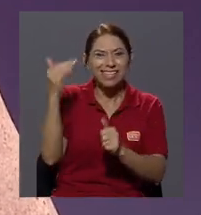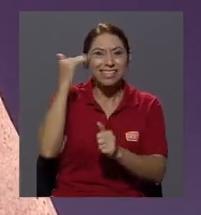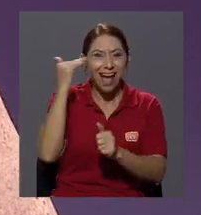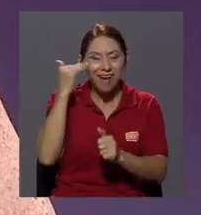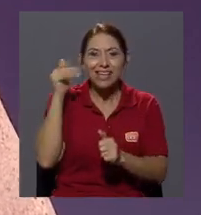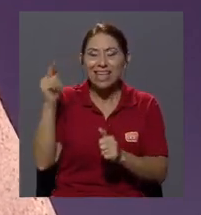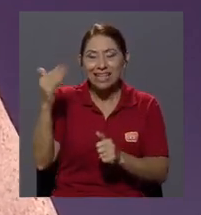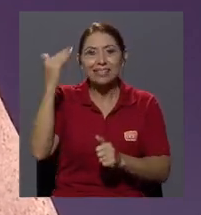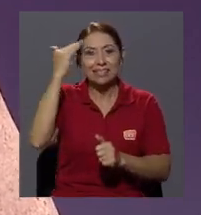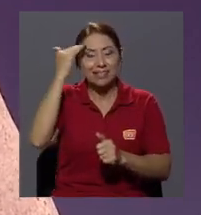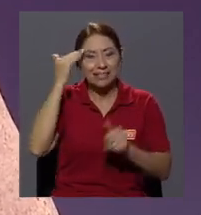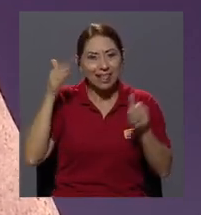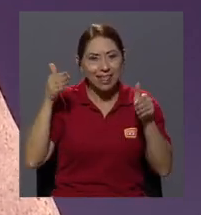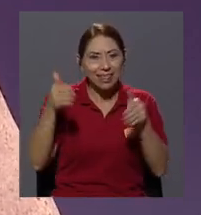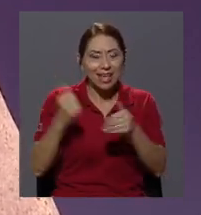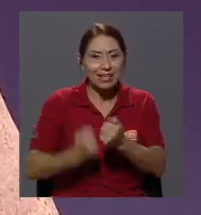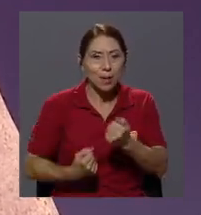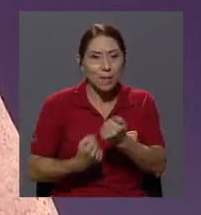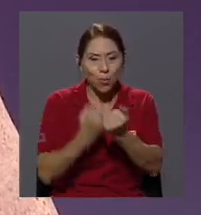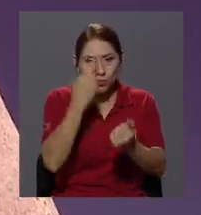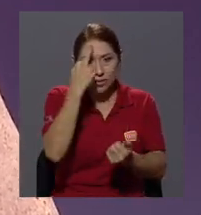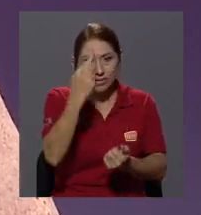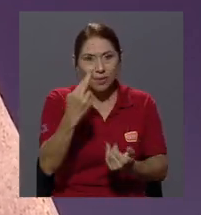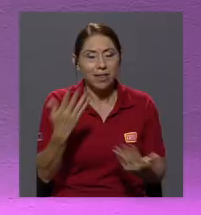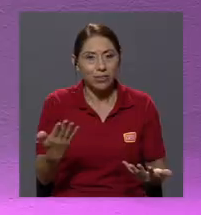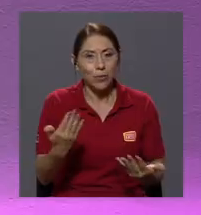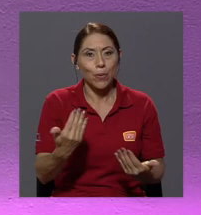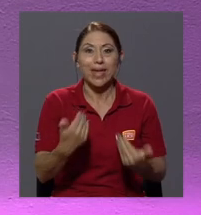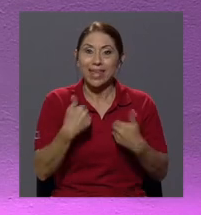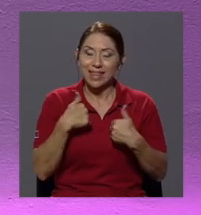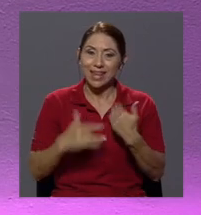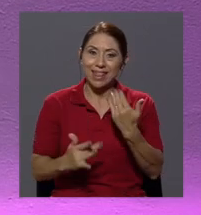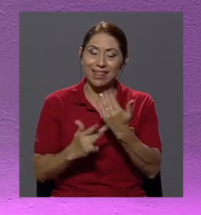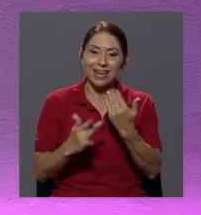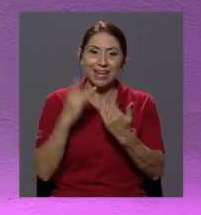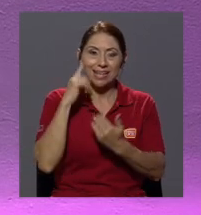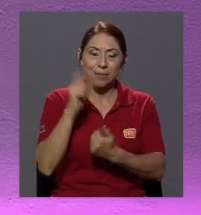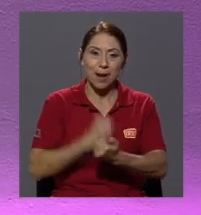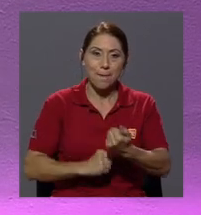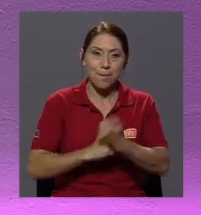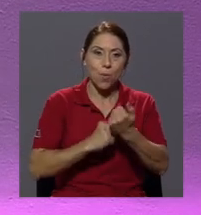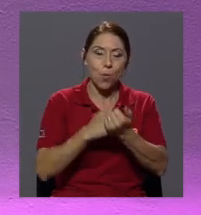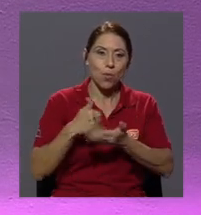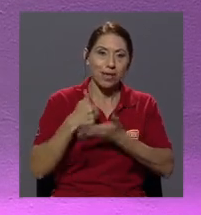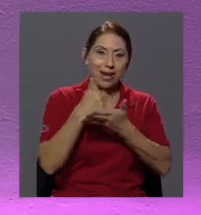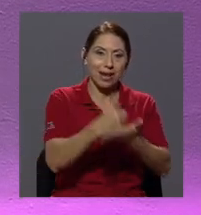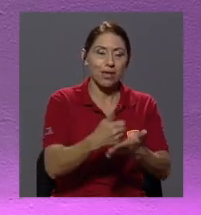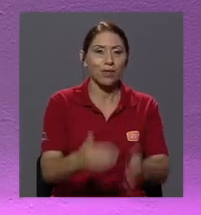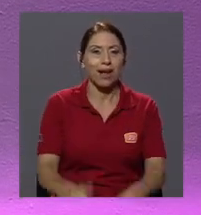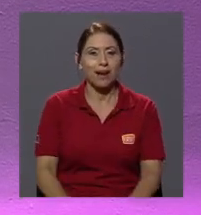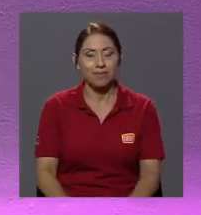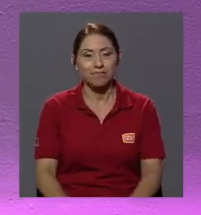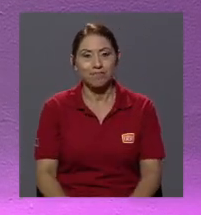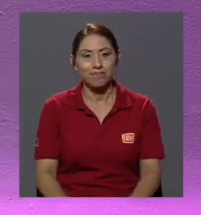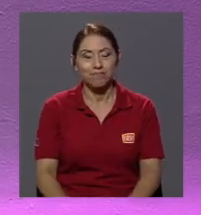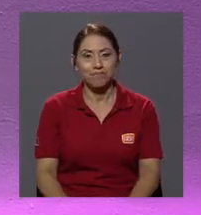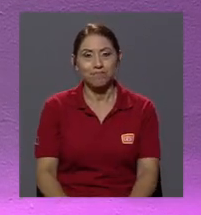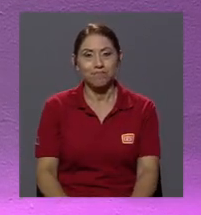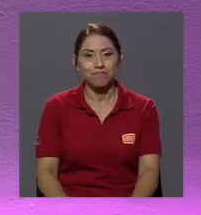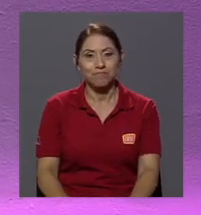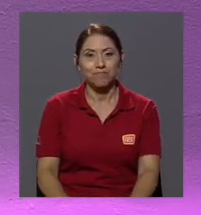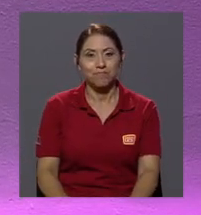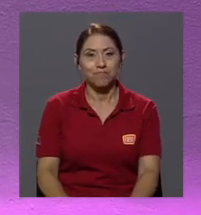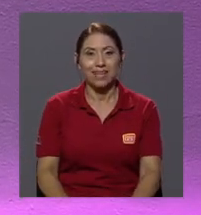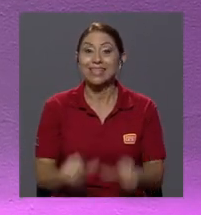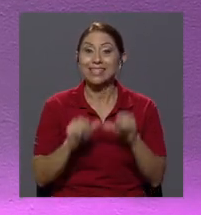hogar y tiene técnicas para apoyar en la ayuda y seguimos con el parto el parto humanizado y el